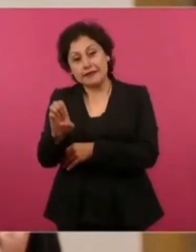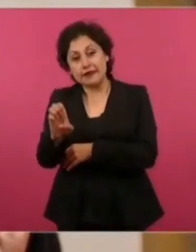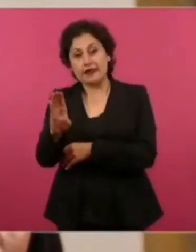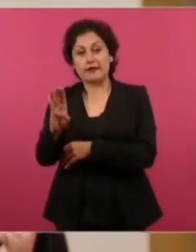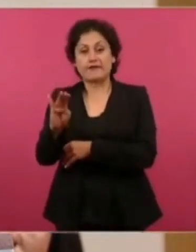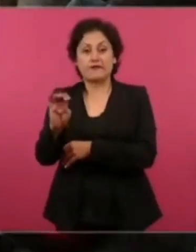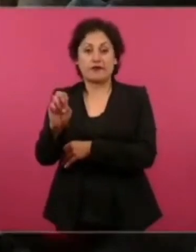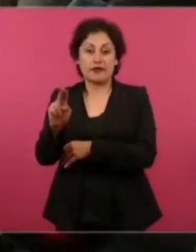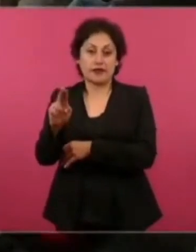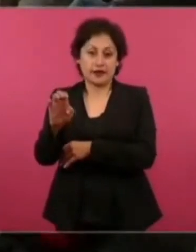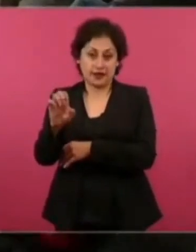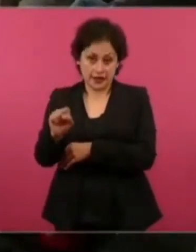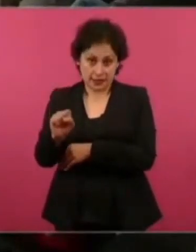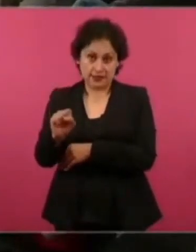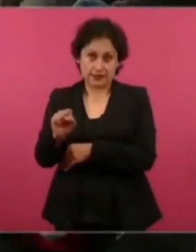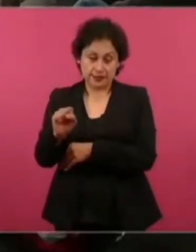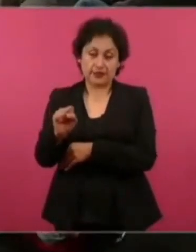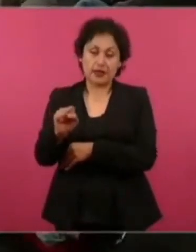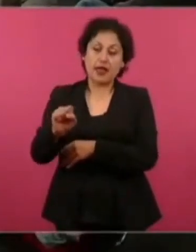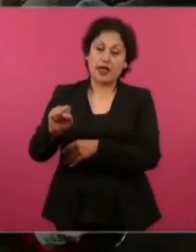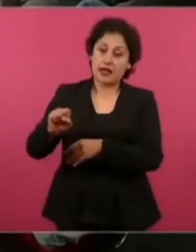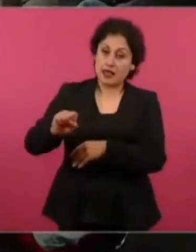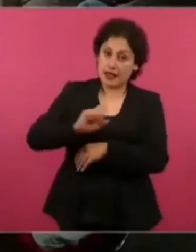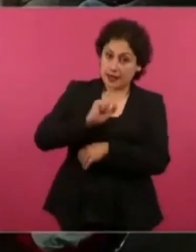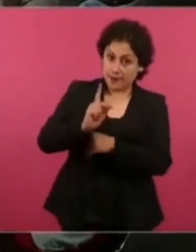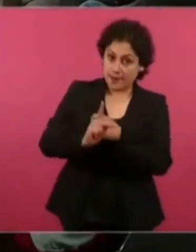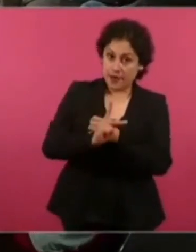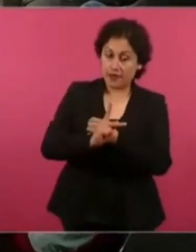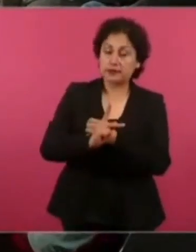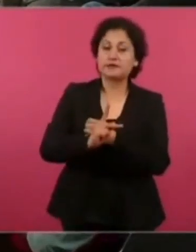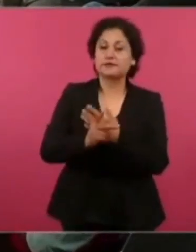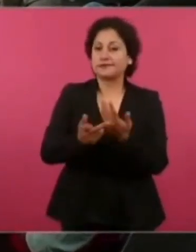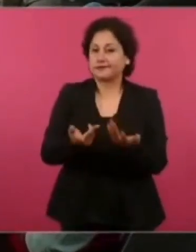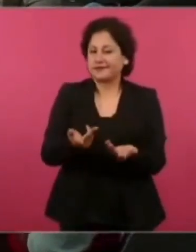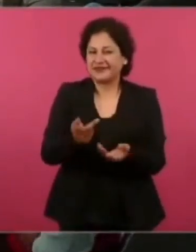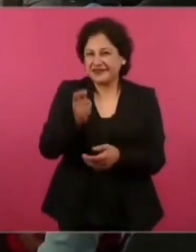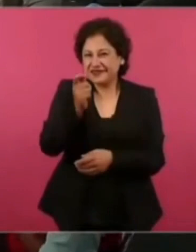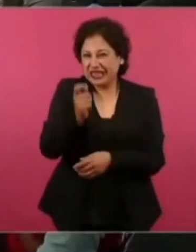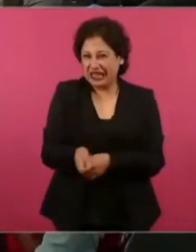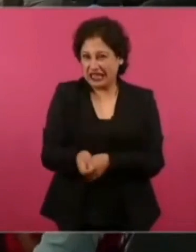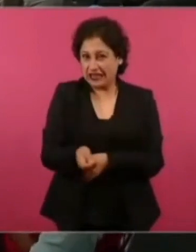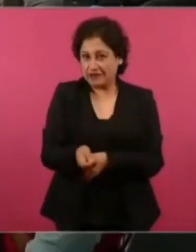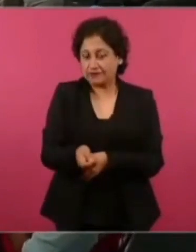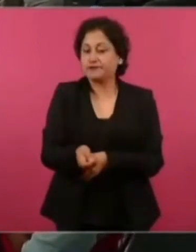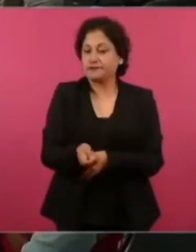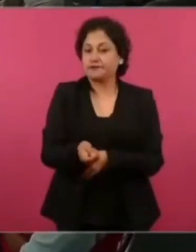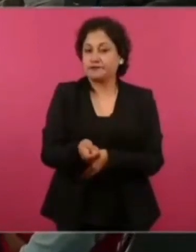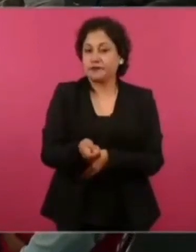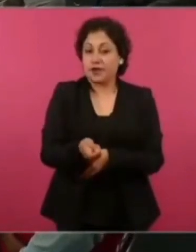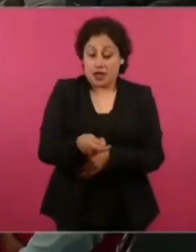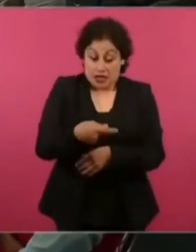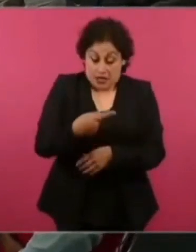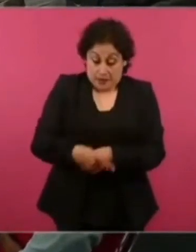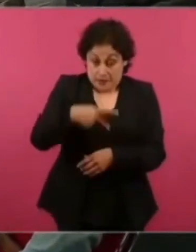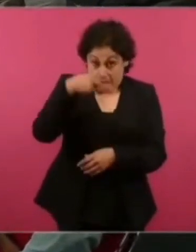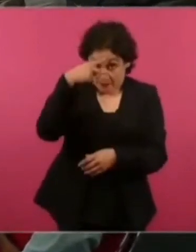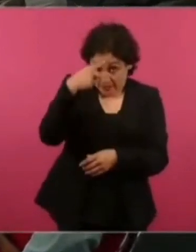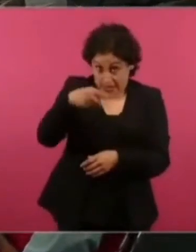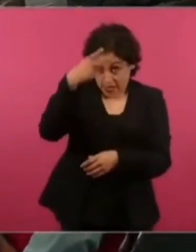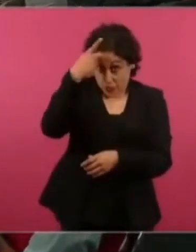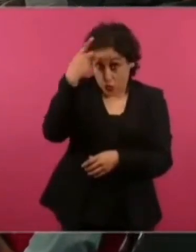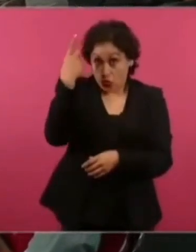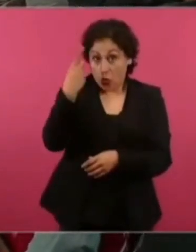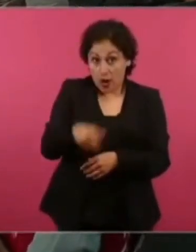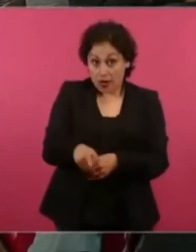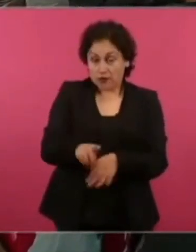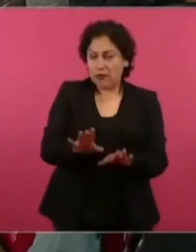Es el eufemismo de lo que en realidad fue la privatización. Decían